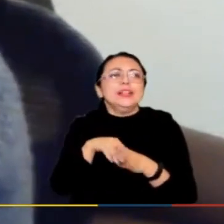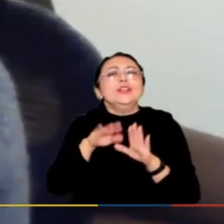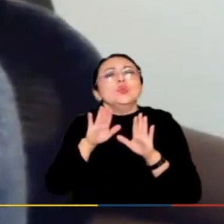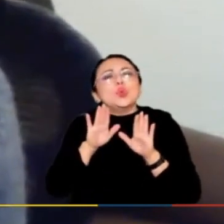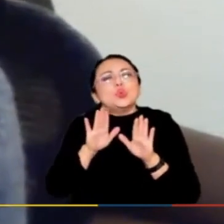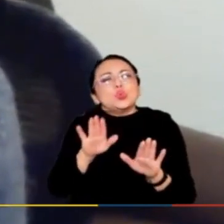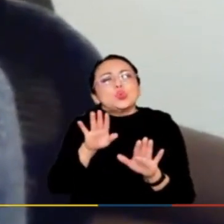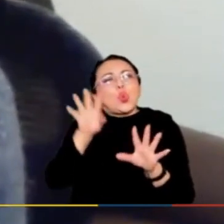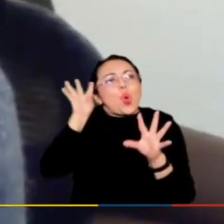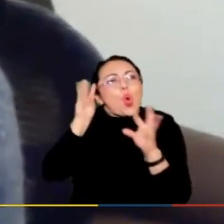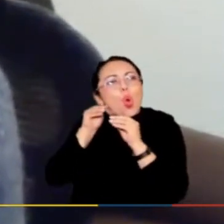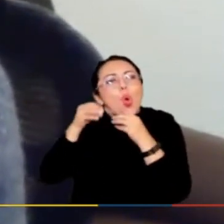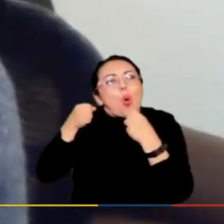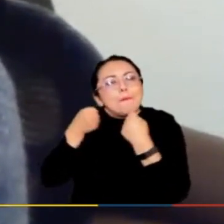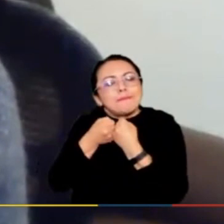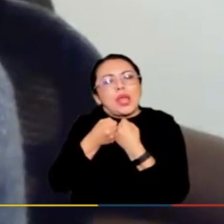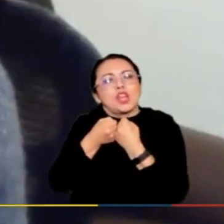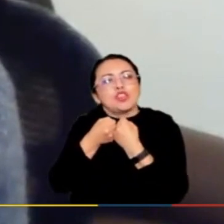de convenios es